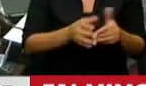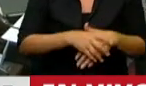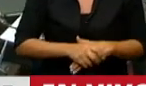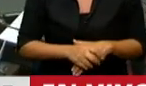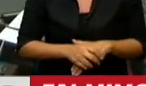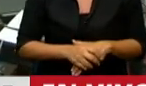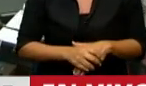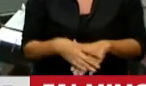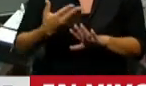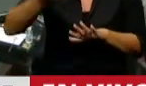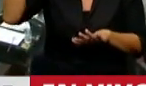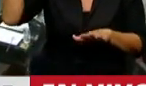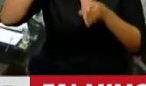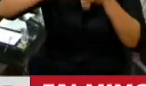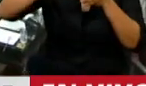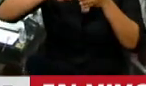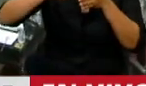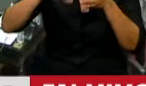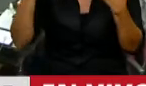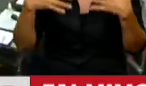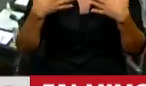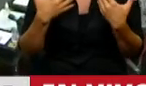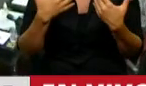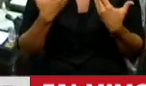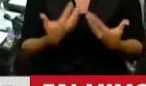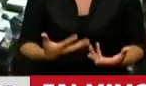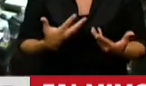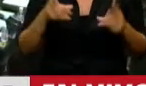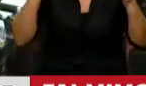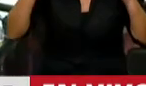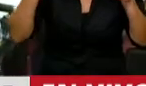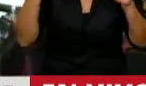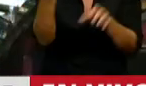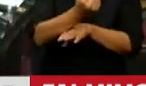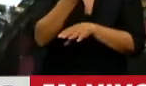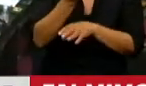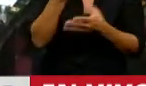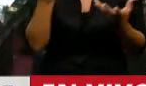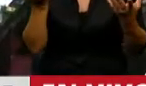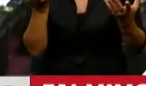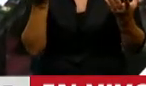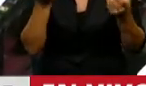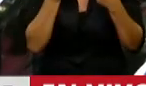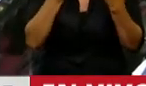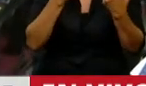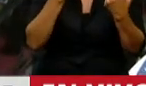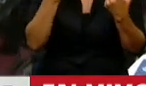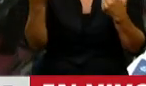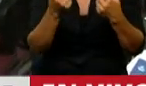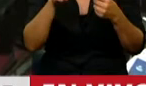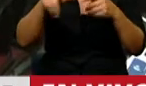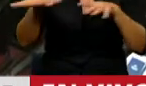Después de que la deuda en la Argentina tiene un peso social, económico, un peso negativo, social,